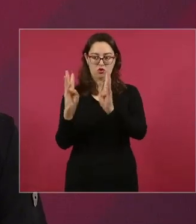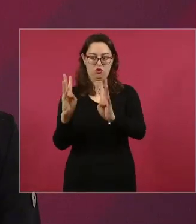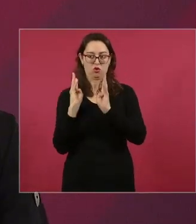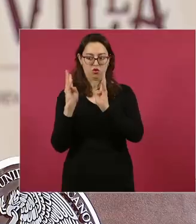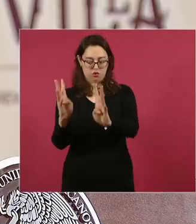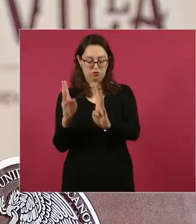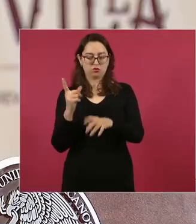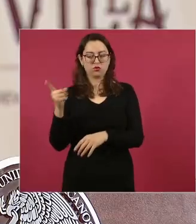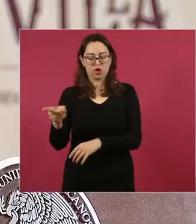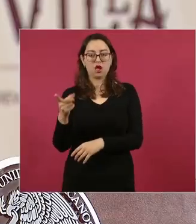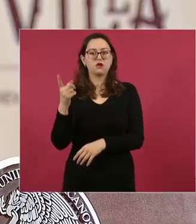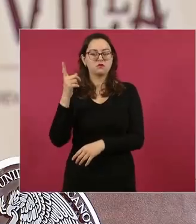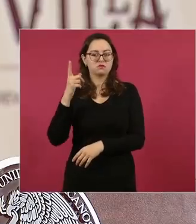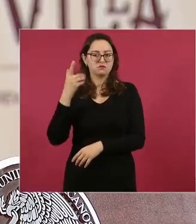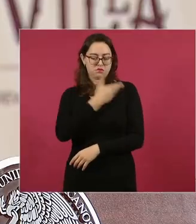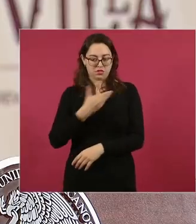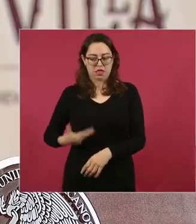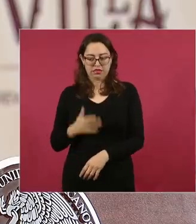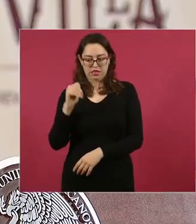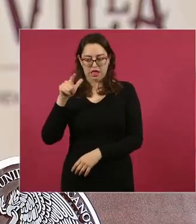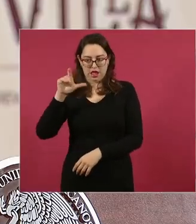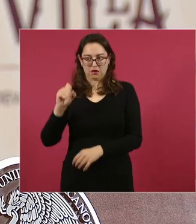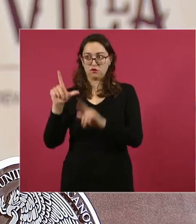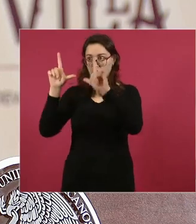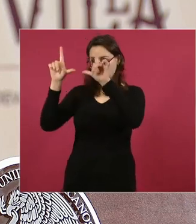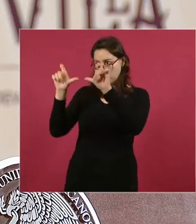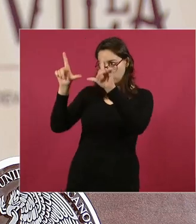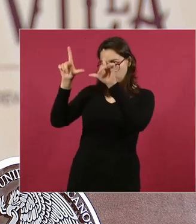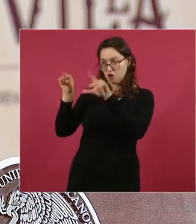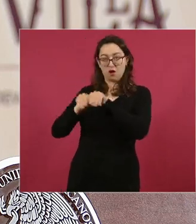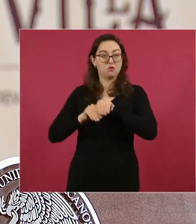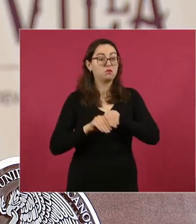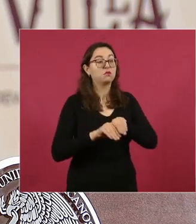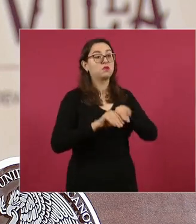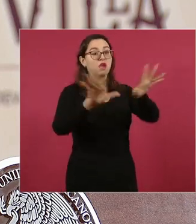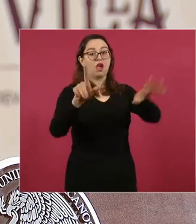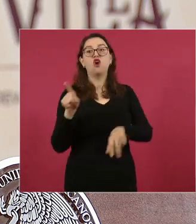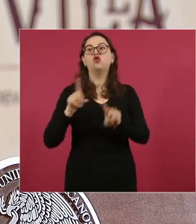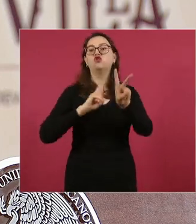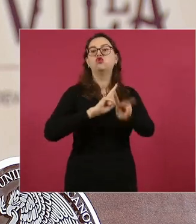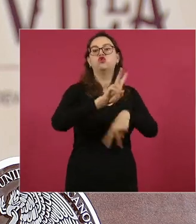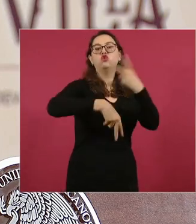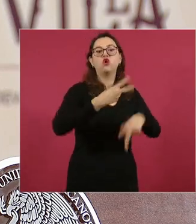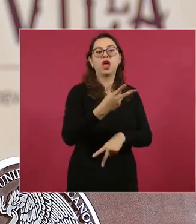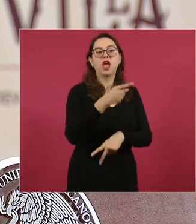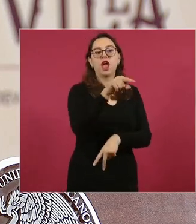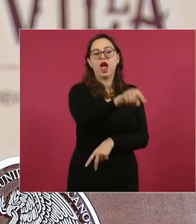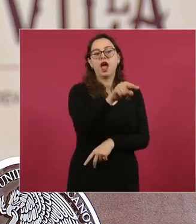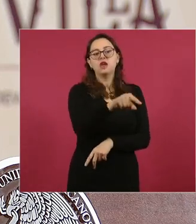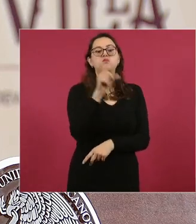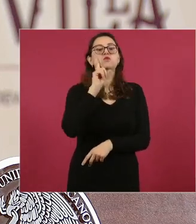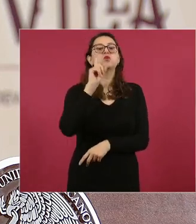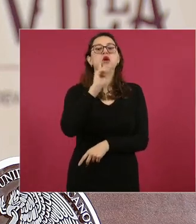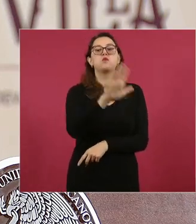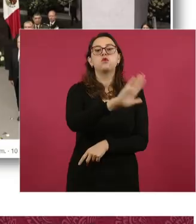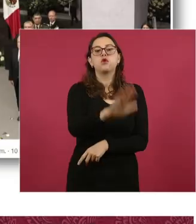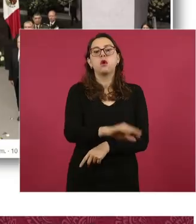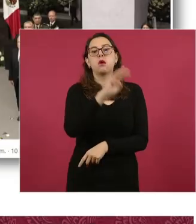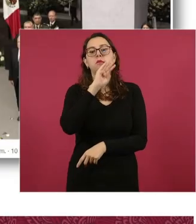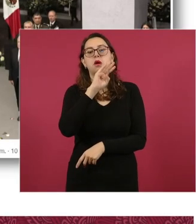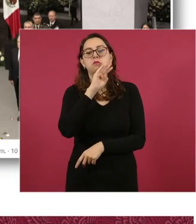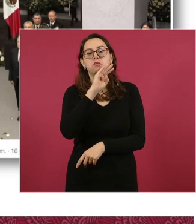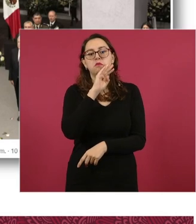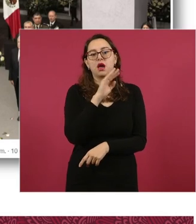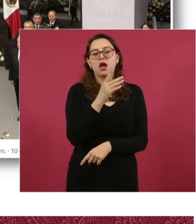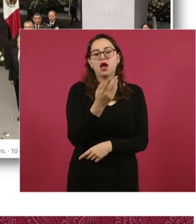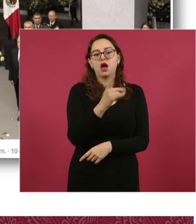era el funeral de la madre de Joaquín Guzmán Loera, lo cual es falso. La foto que circuló en redes